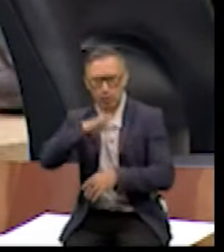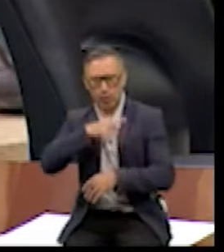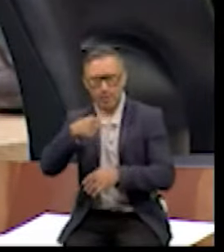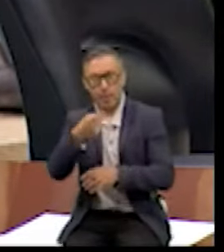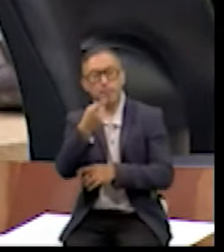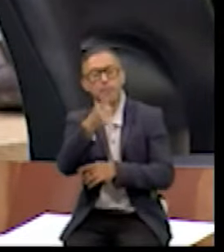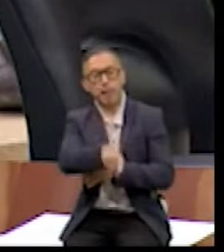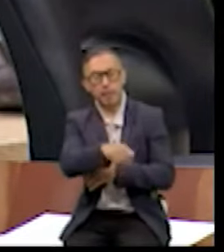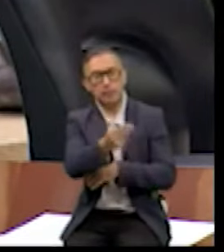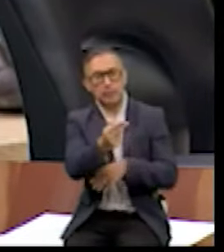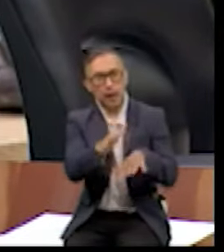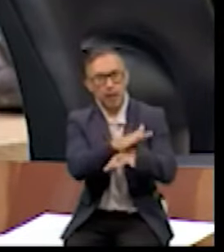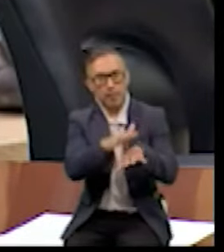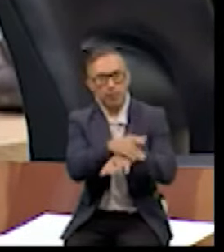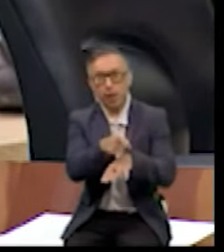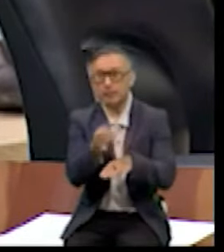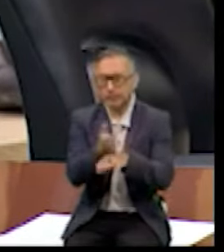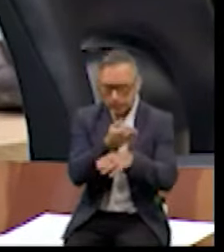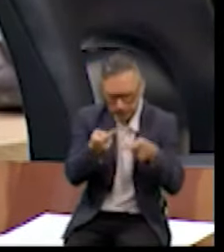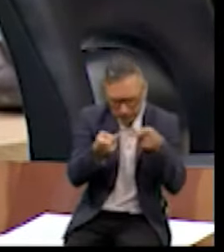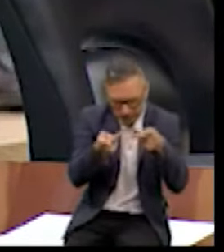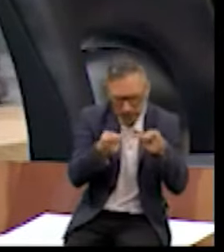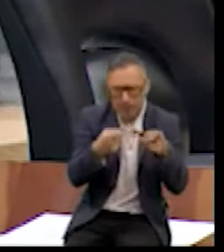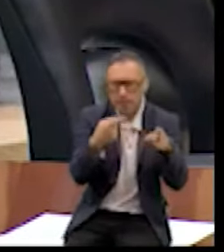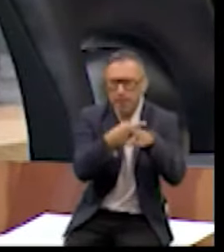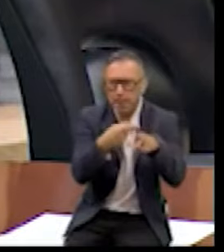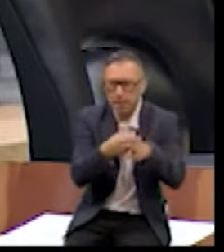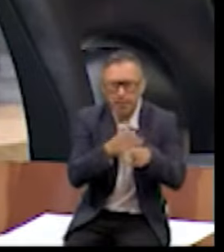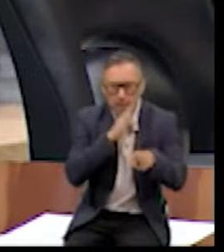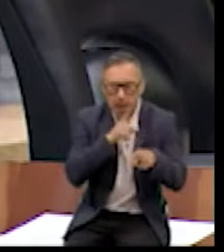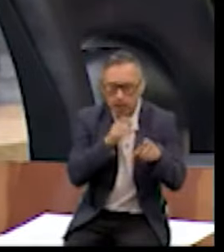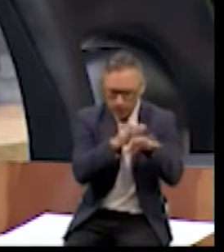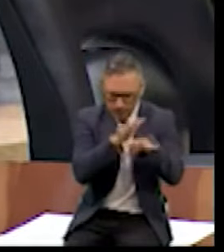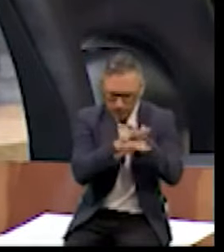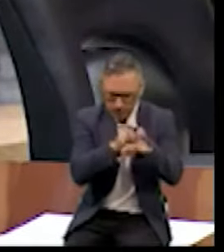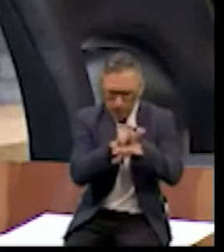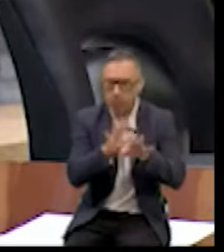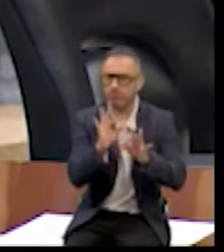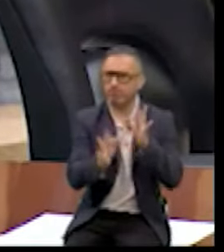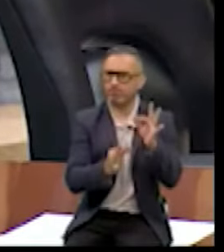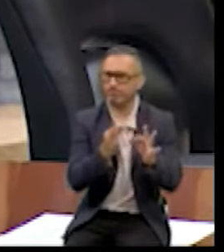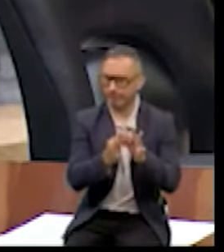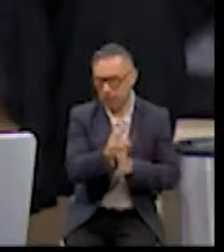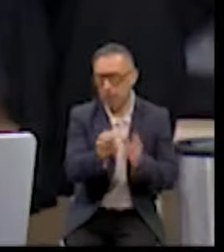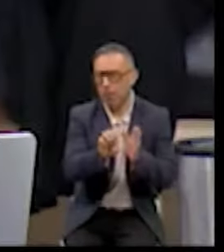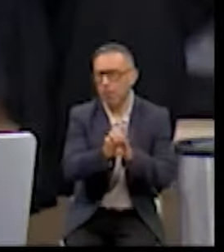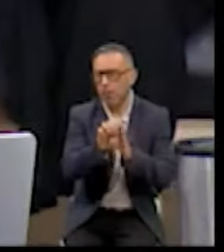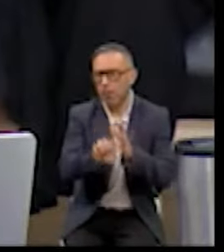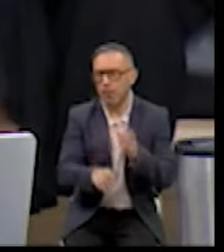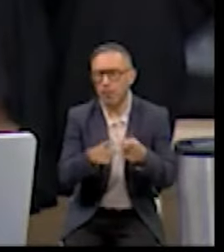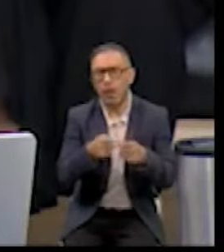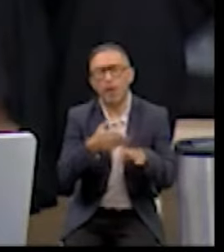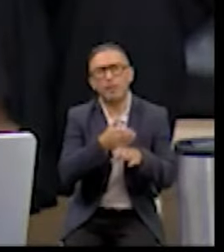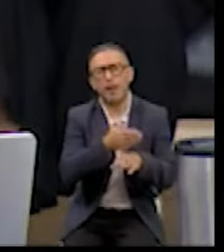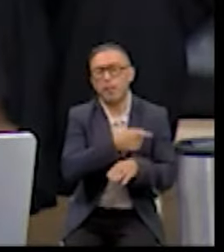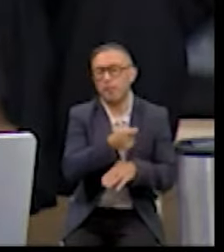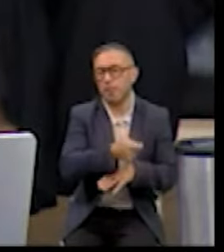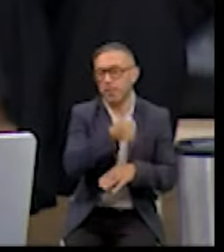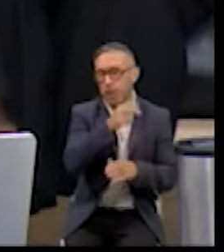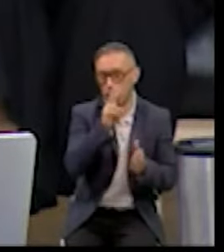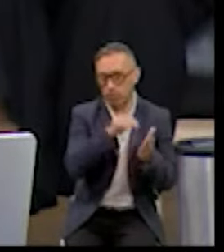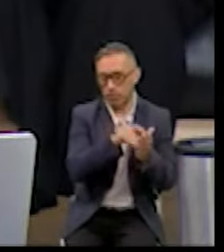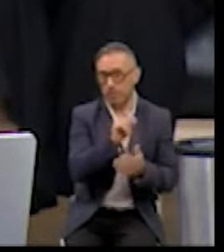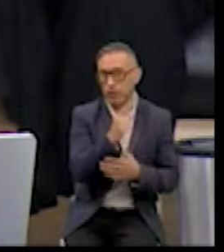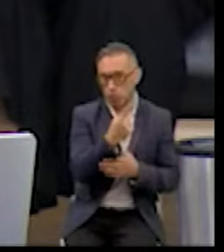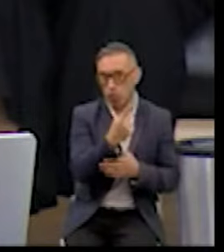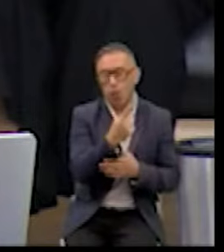un gobernador interino que es de otro bando político. Y entonces eso se va a litigar. ¿Quién va a ganar el